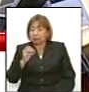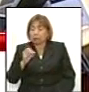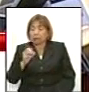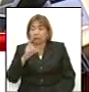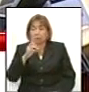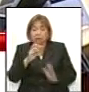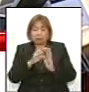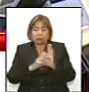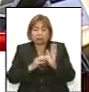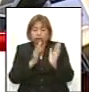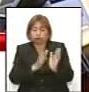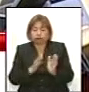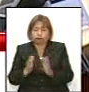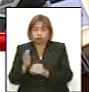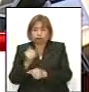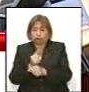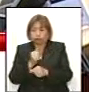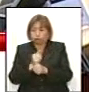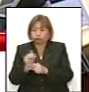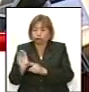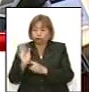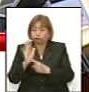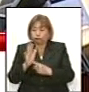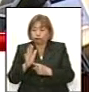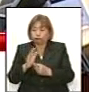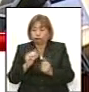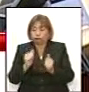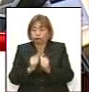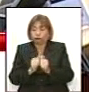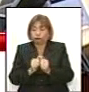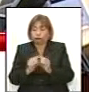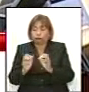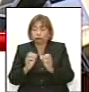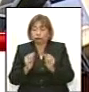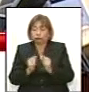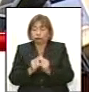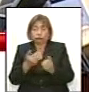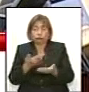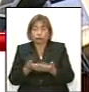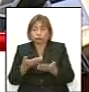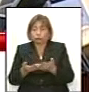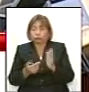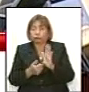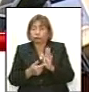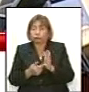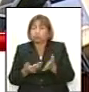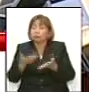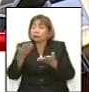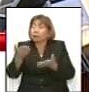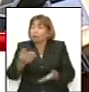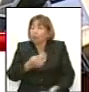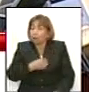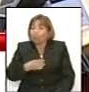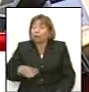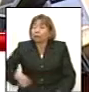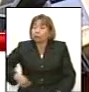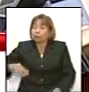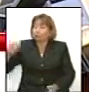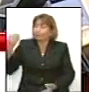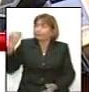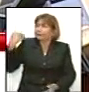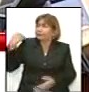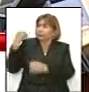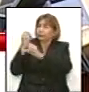de trabajo que he resumido en la presentación que hice el día de hoy. Este fue presentado al Consejo de Ministros en el mes de octubre del año